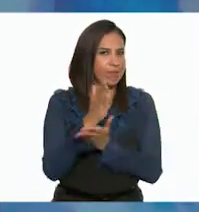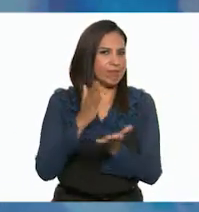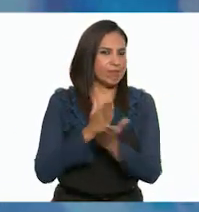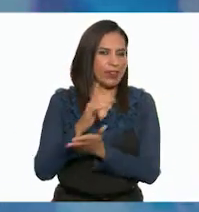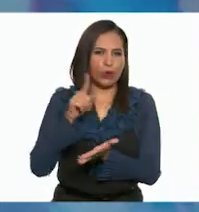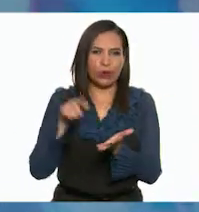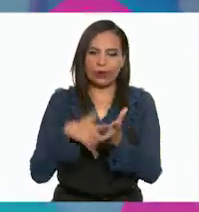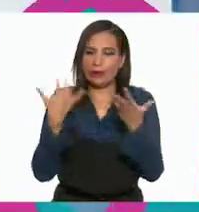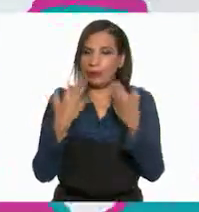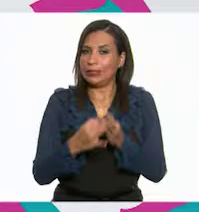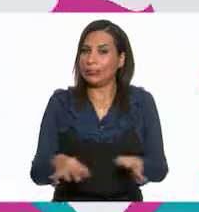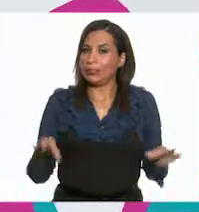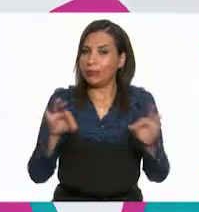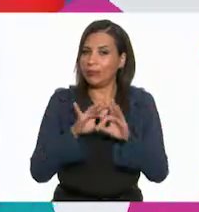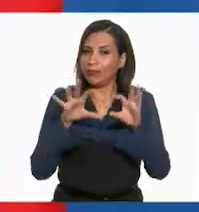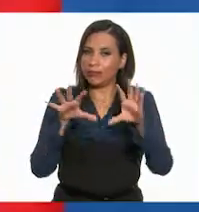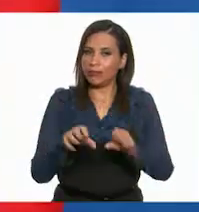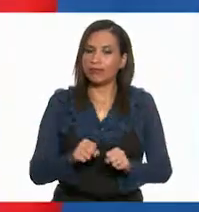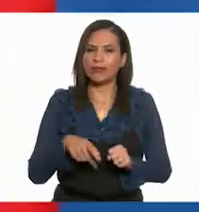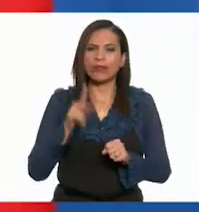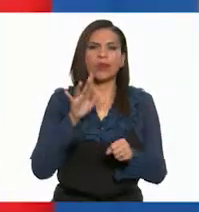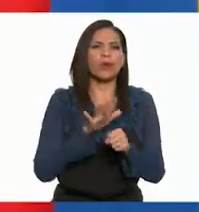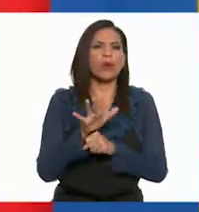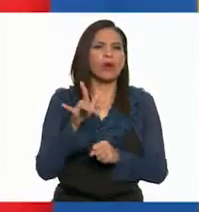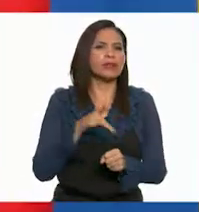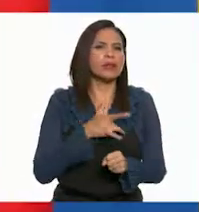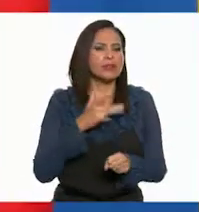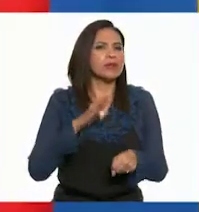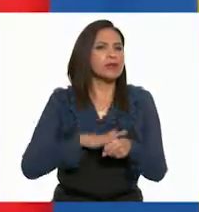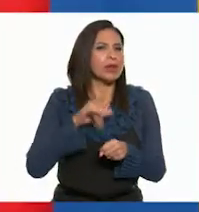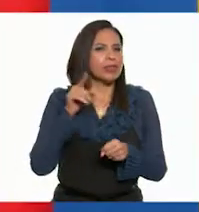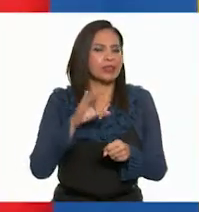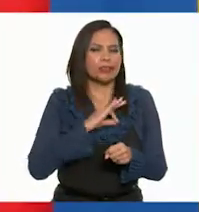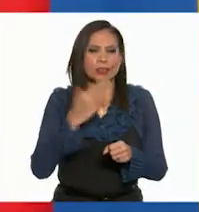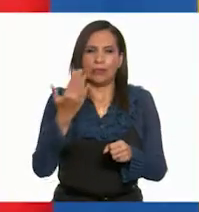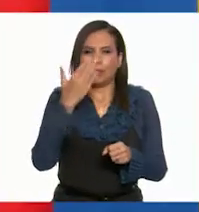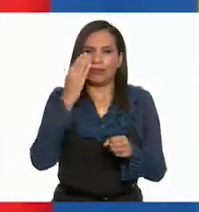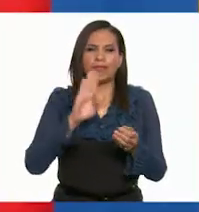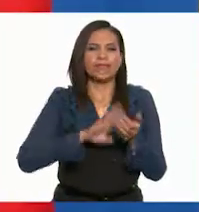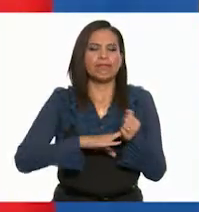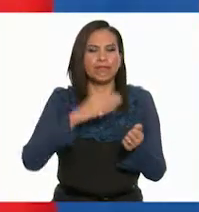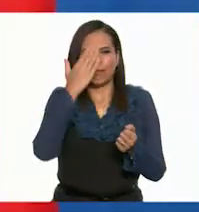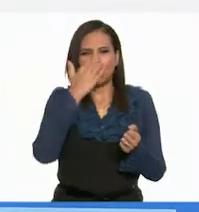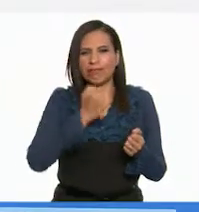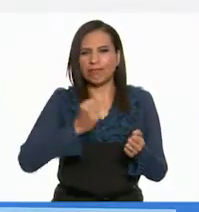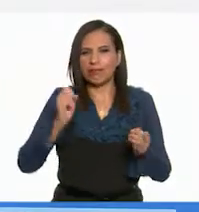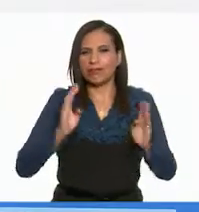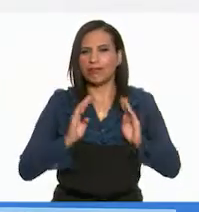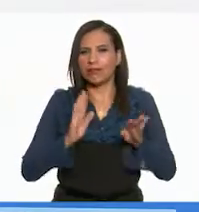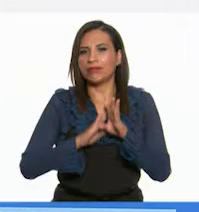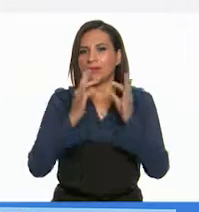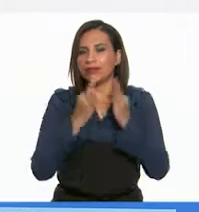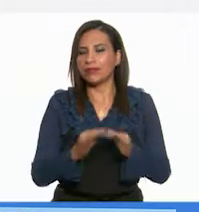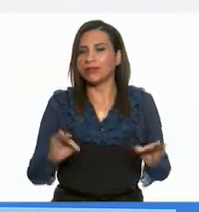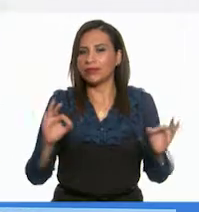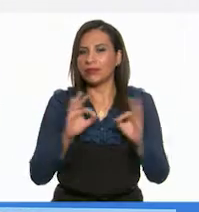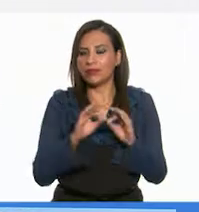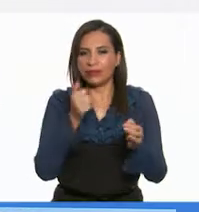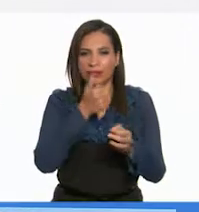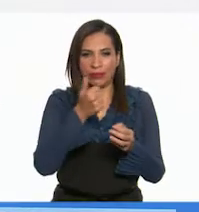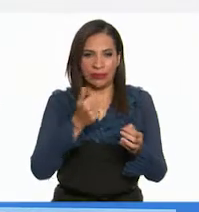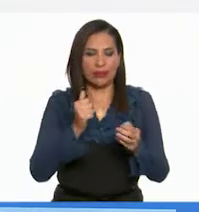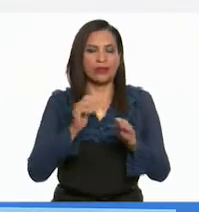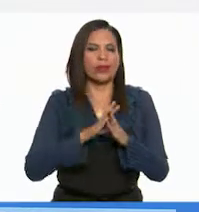lugares importantes. Pero, ¿cuál considera que fue su hazaña militar más importante? Bueno, en cada